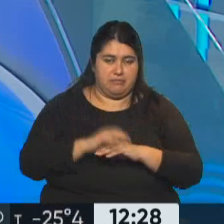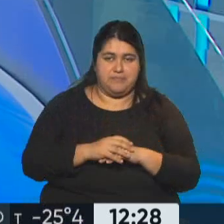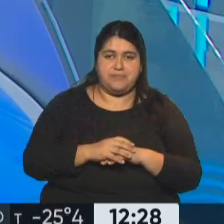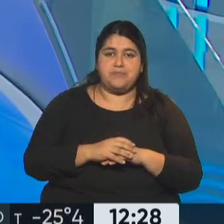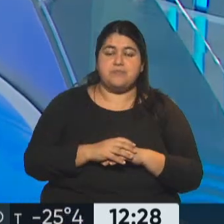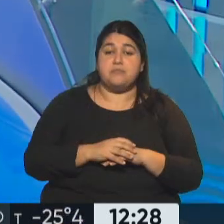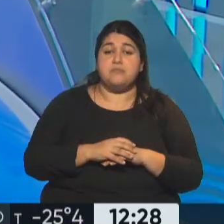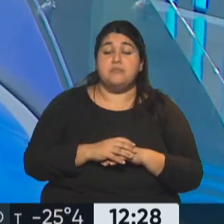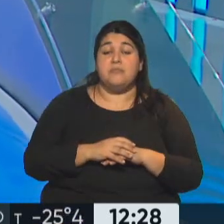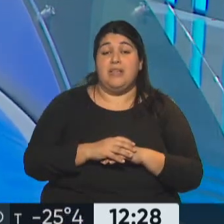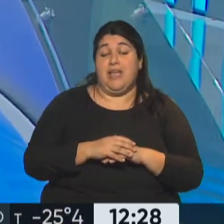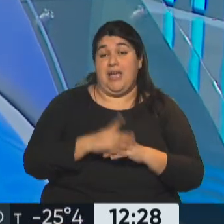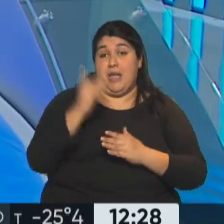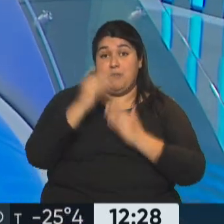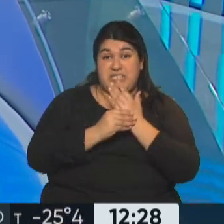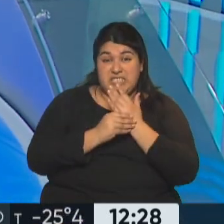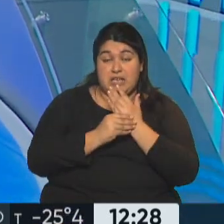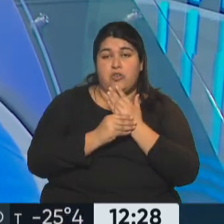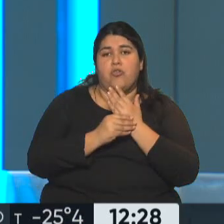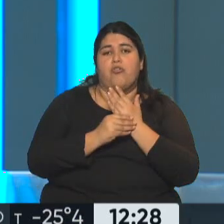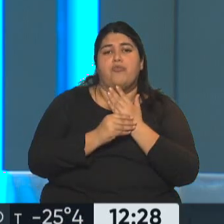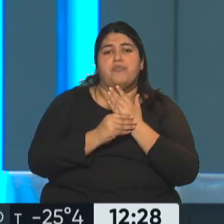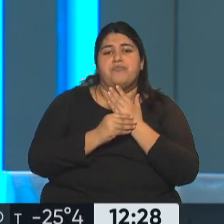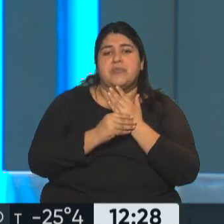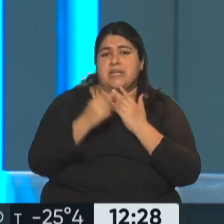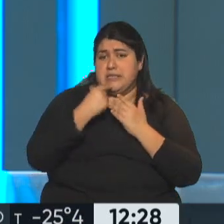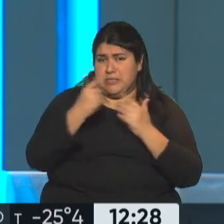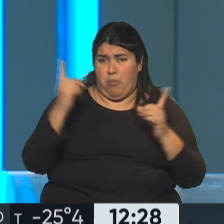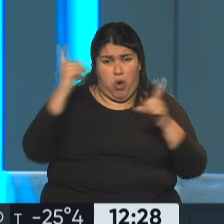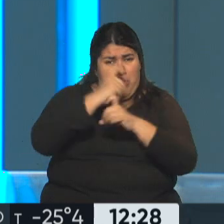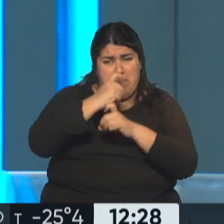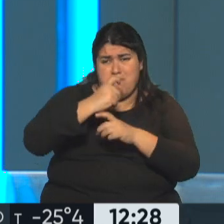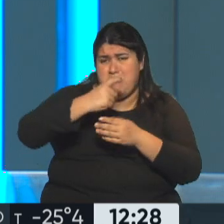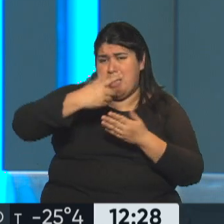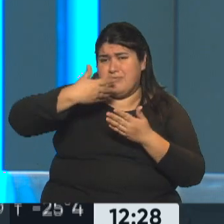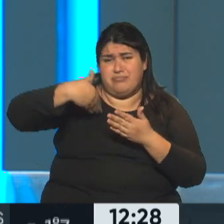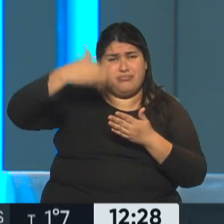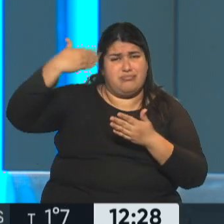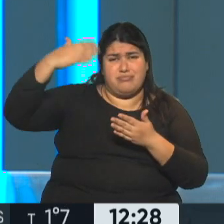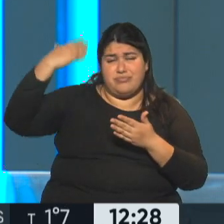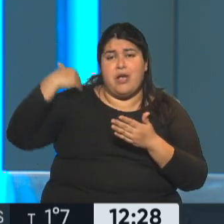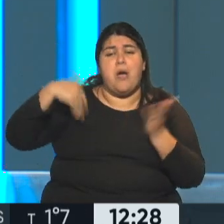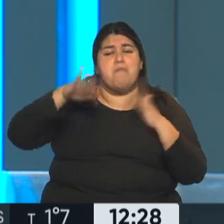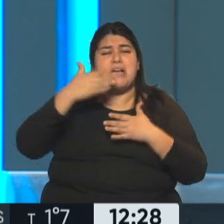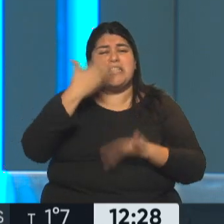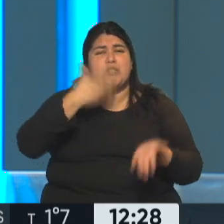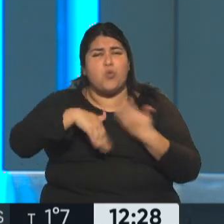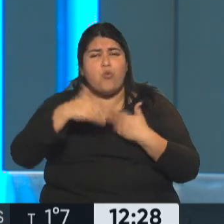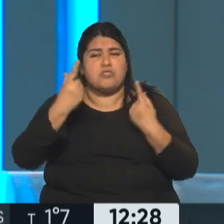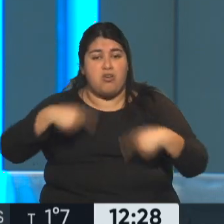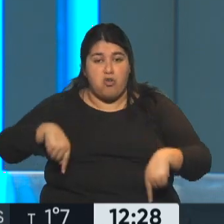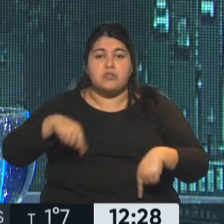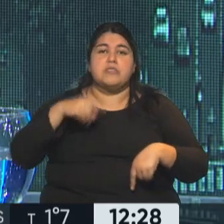los datos del Ministerio señalan además que se trata de un problema estructural, porque entre las excusas más extravagantes aparece